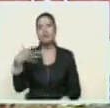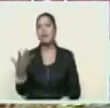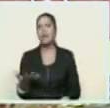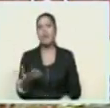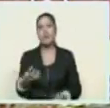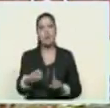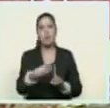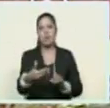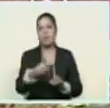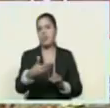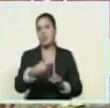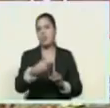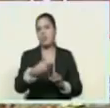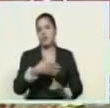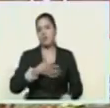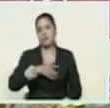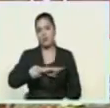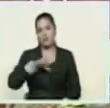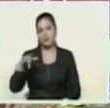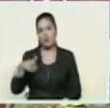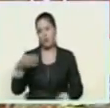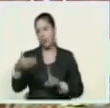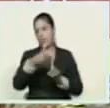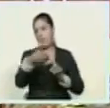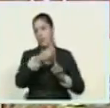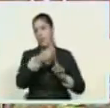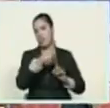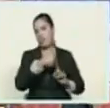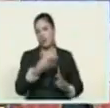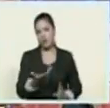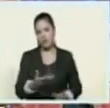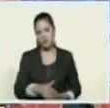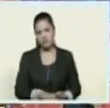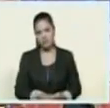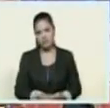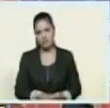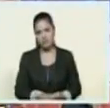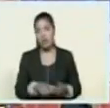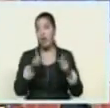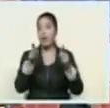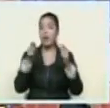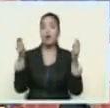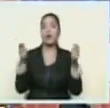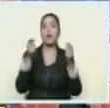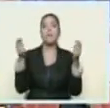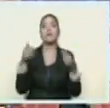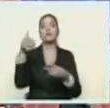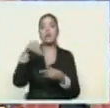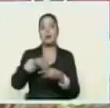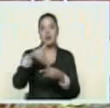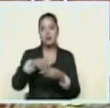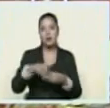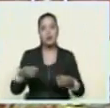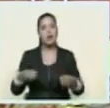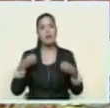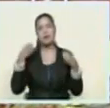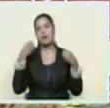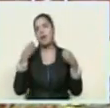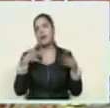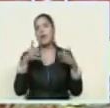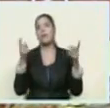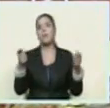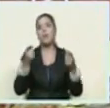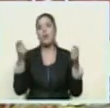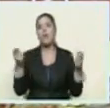hacen es echando plomo plomo y plomo y en la campaña electoral le regalaron la